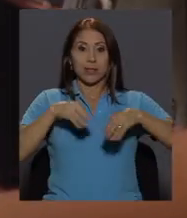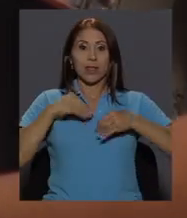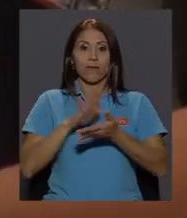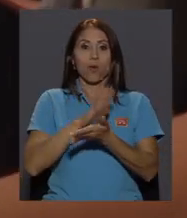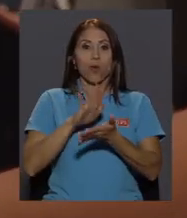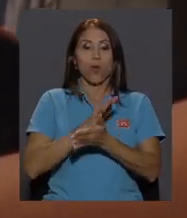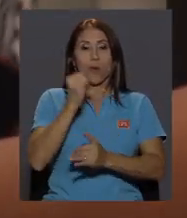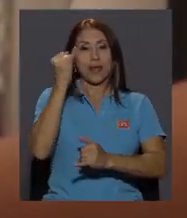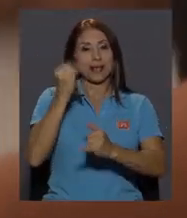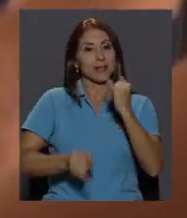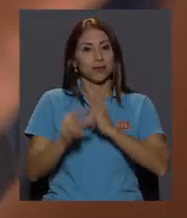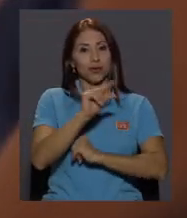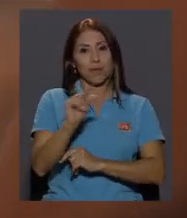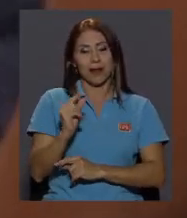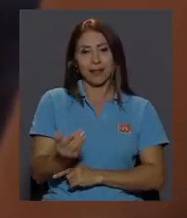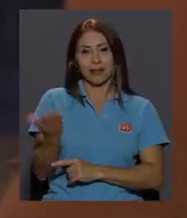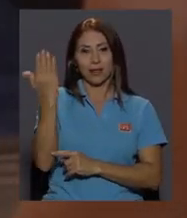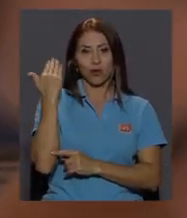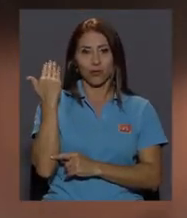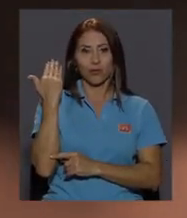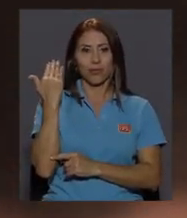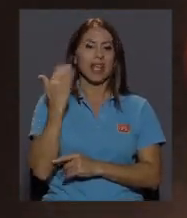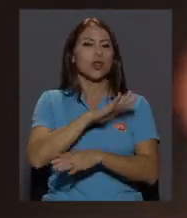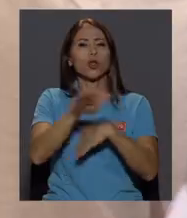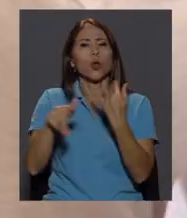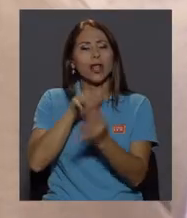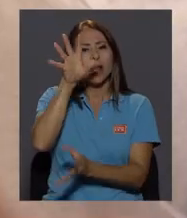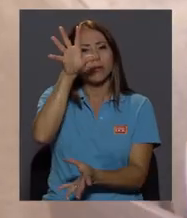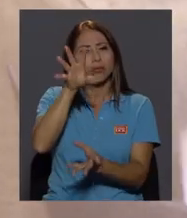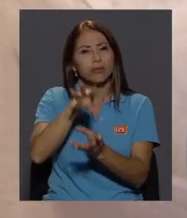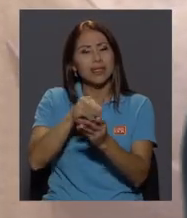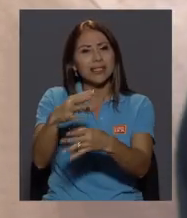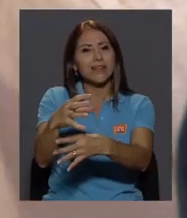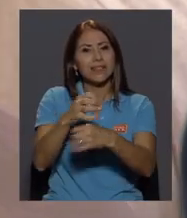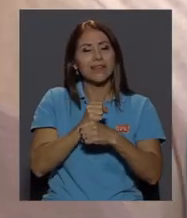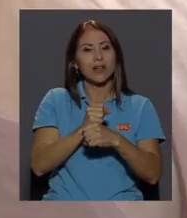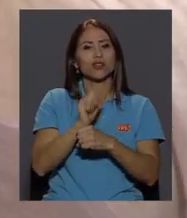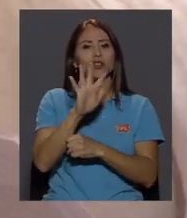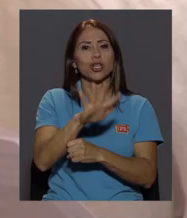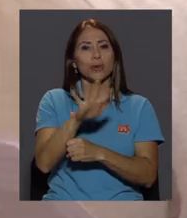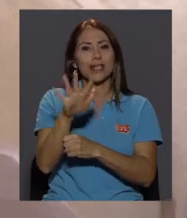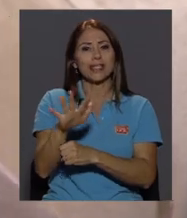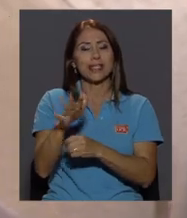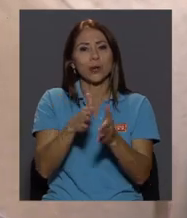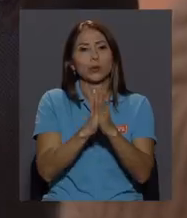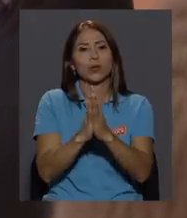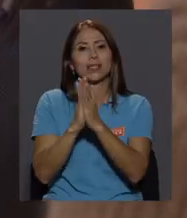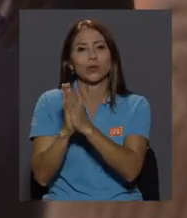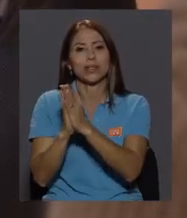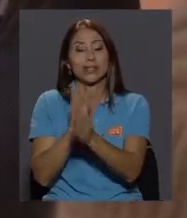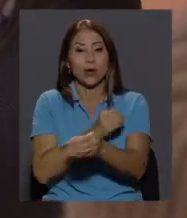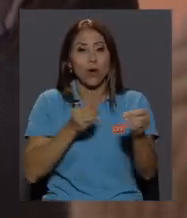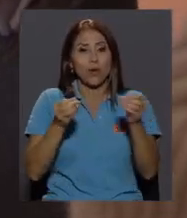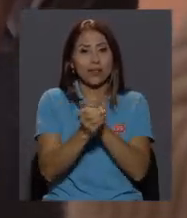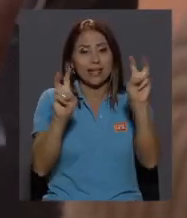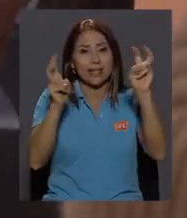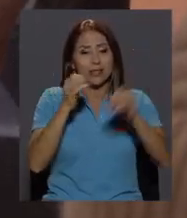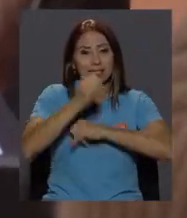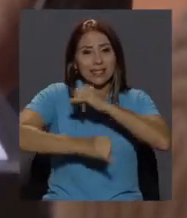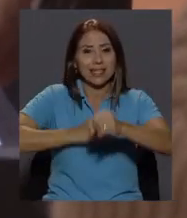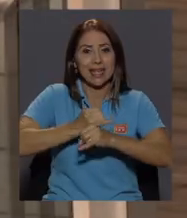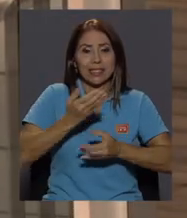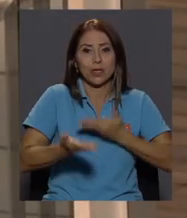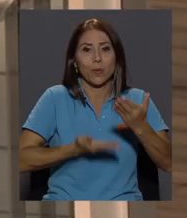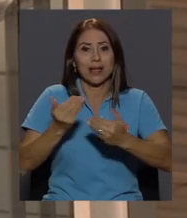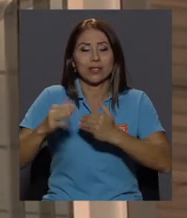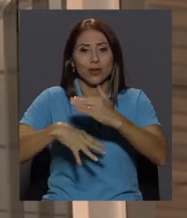documentos formales venció la semana anterior. Se recibieron en total 55 solicitudes, de las cuales la Oficina de Asuntos